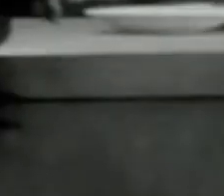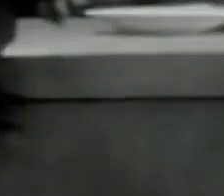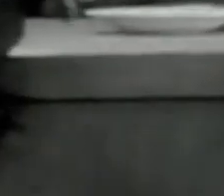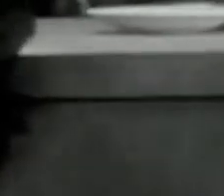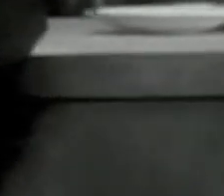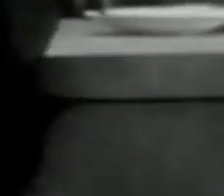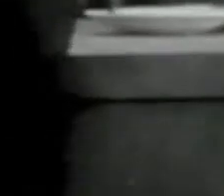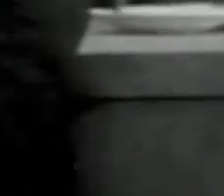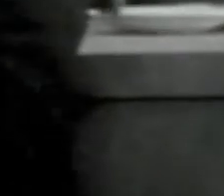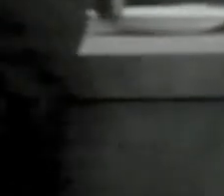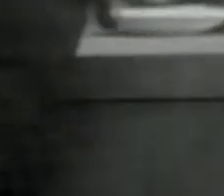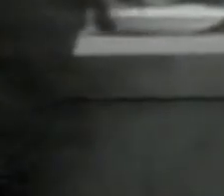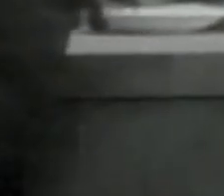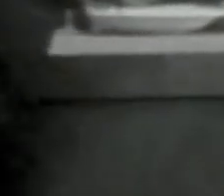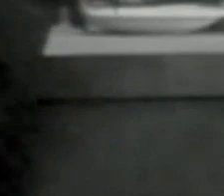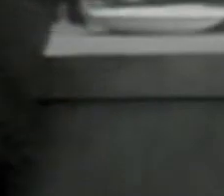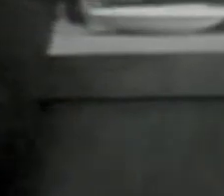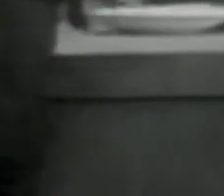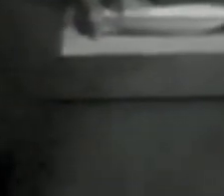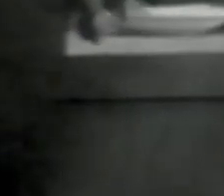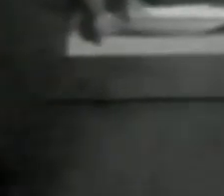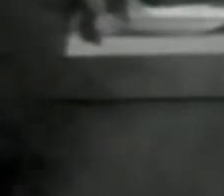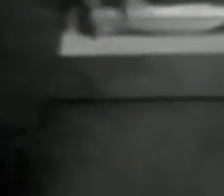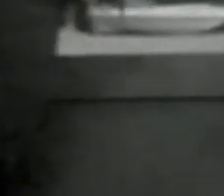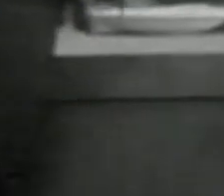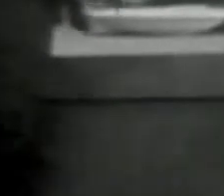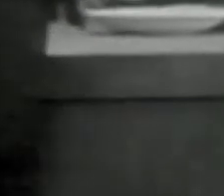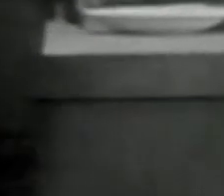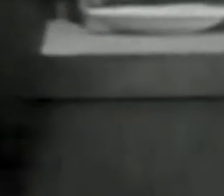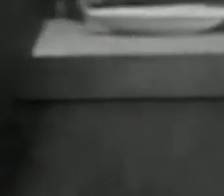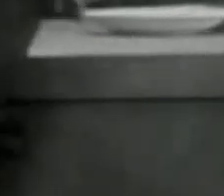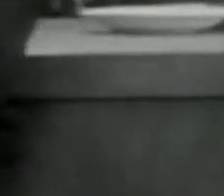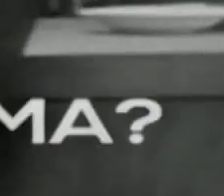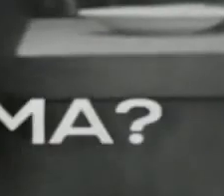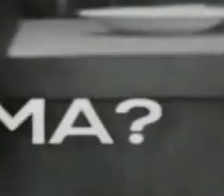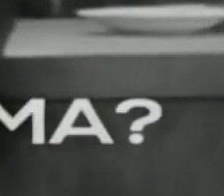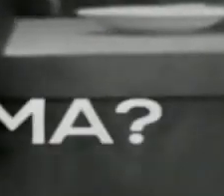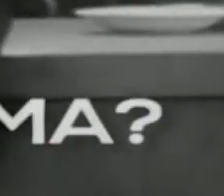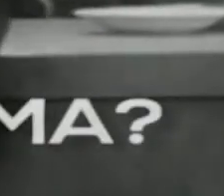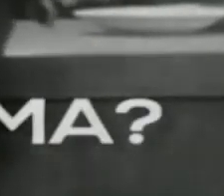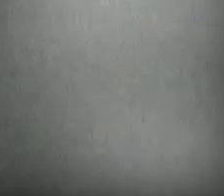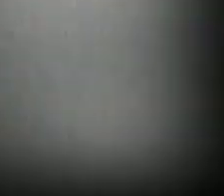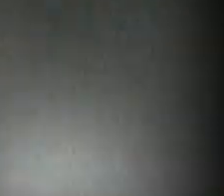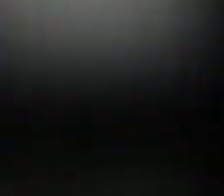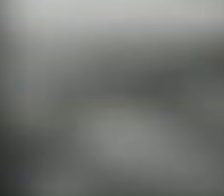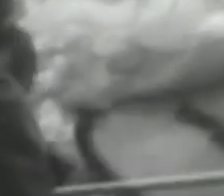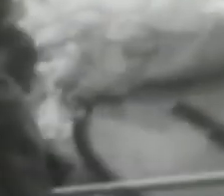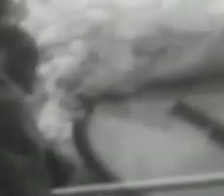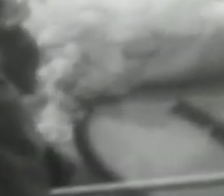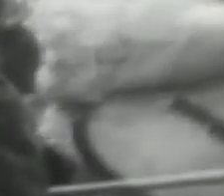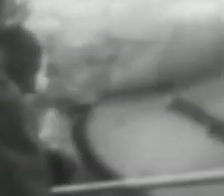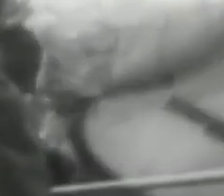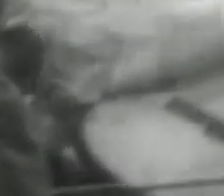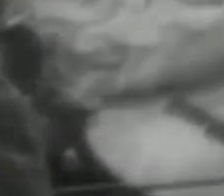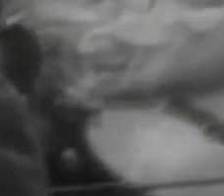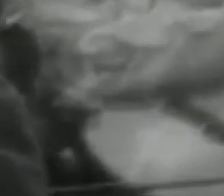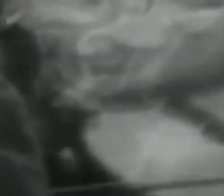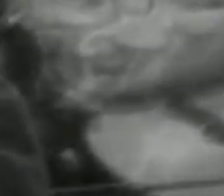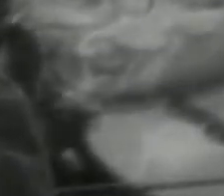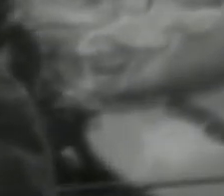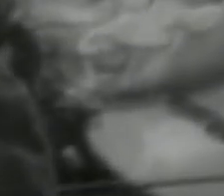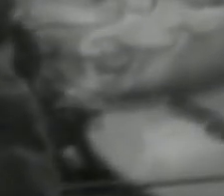No es motivo de estar en esa forma cuando se puede estar en cualquier forma. Mira, entonces